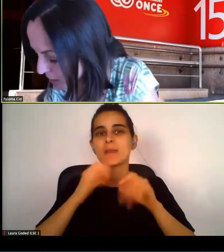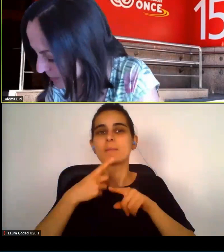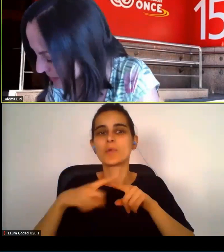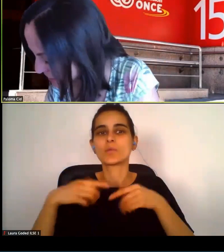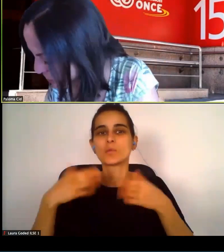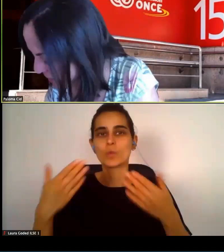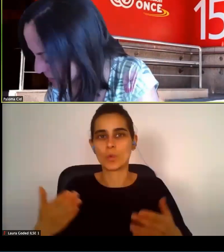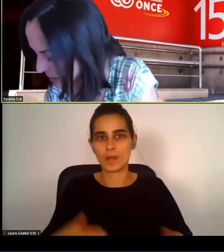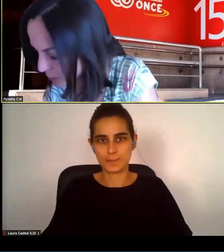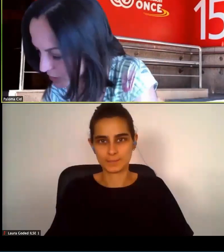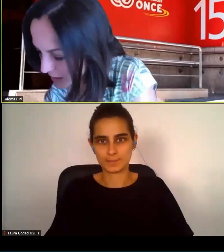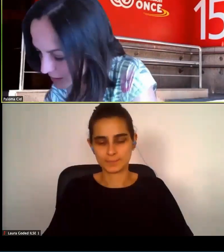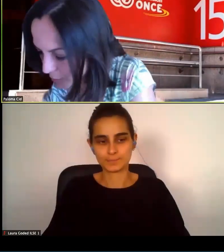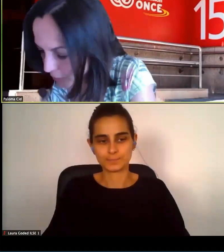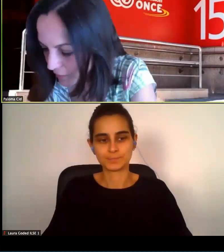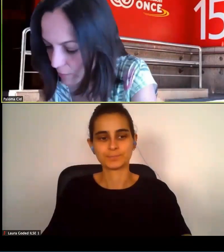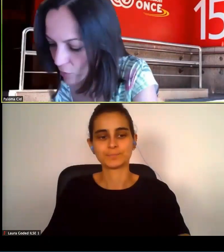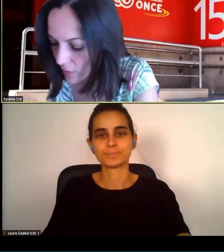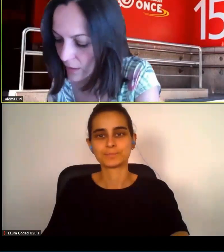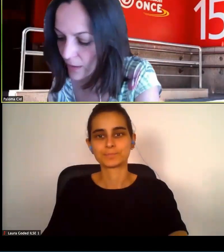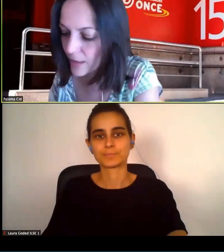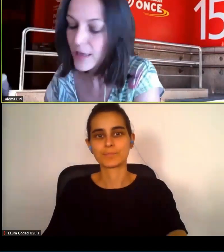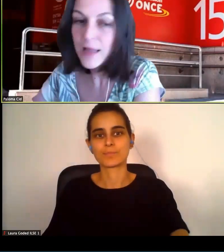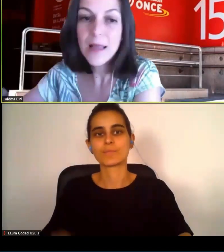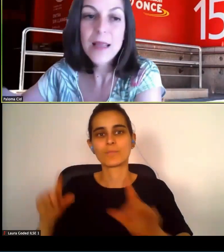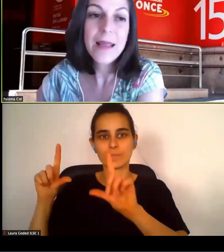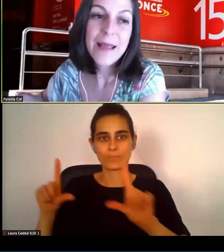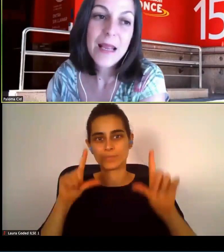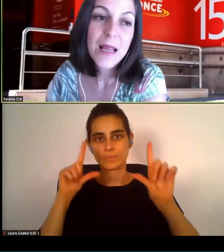Pasamos de diapositiva, por favor.